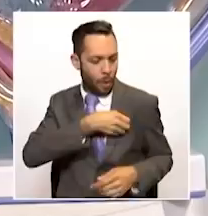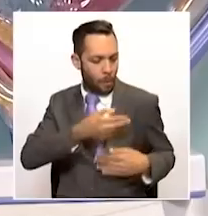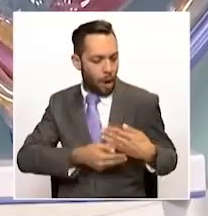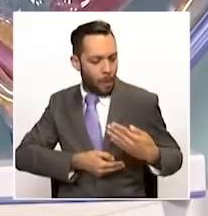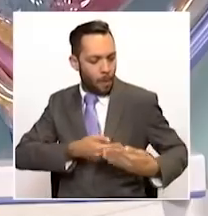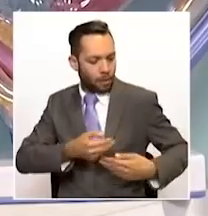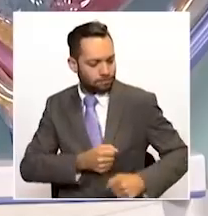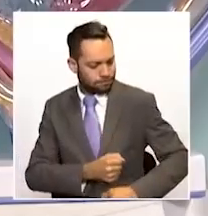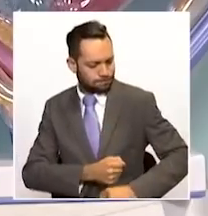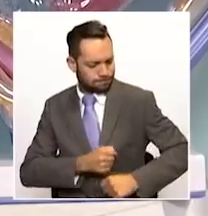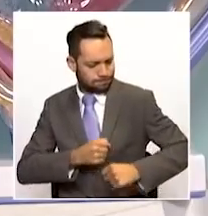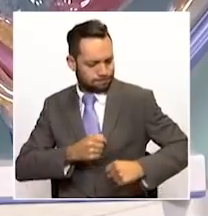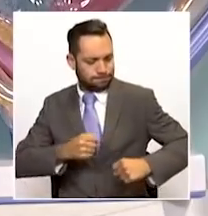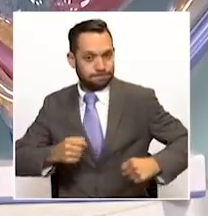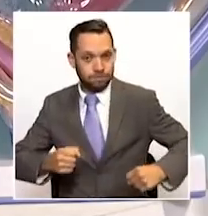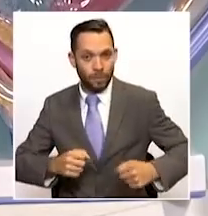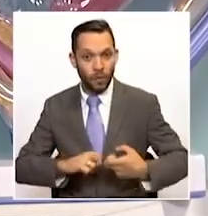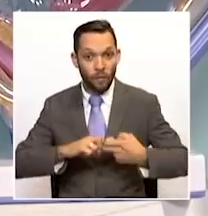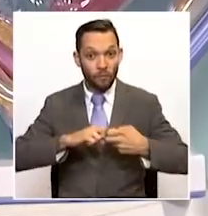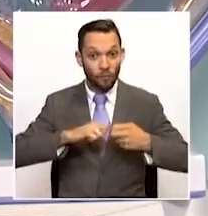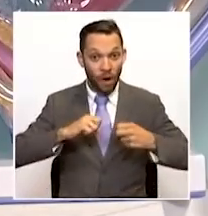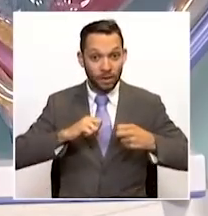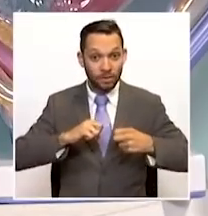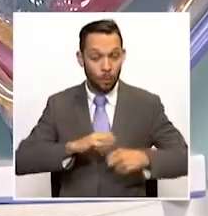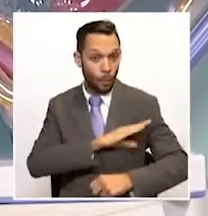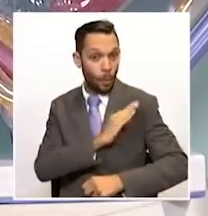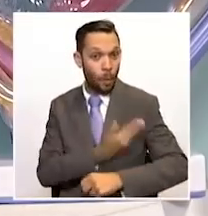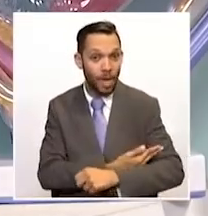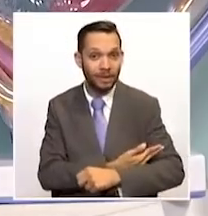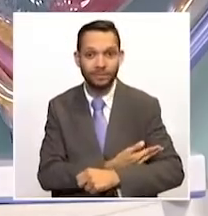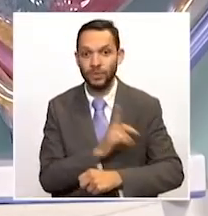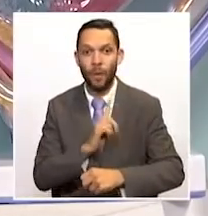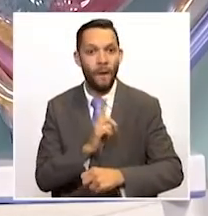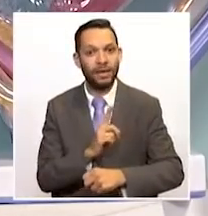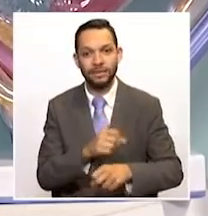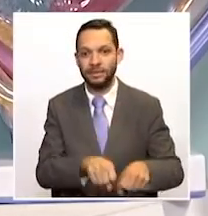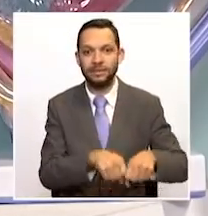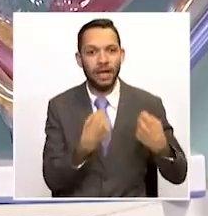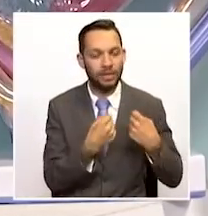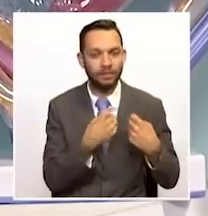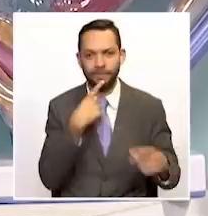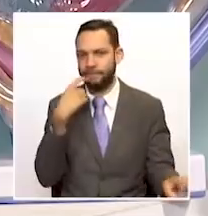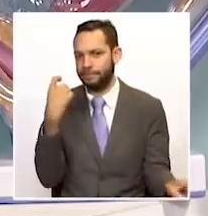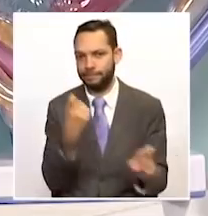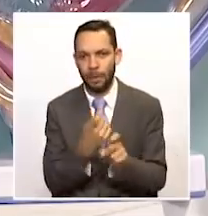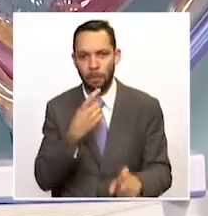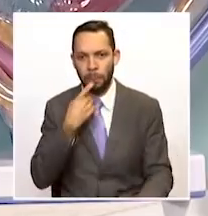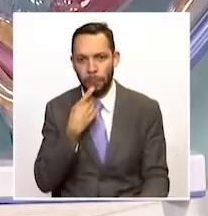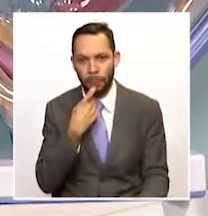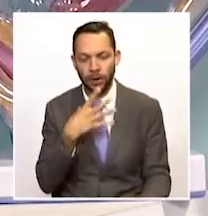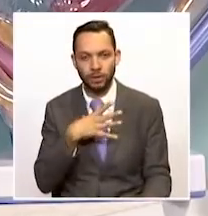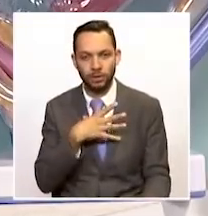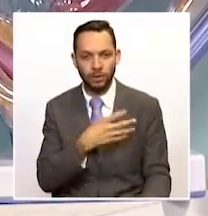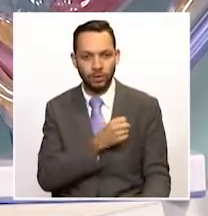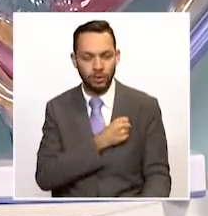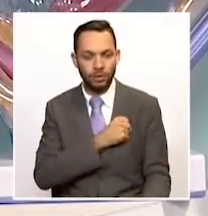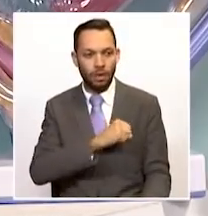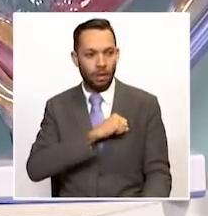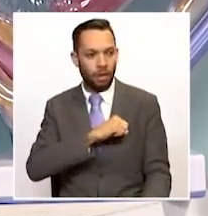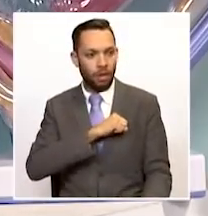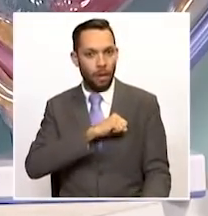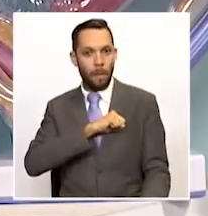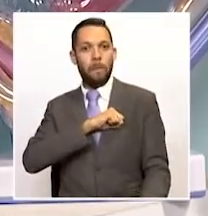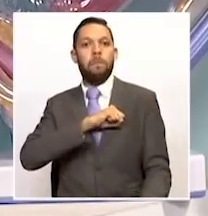fortalecer pero no a fortalecer en buen sentido sino pues a irse creciendo hasta que llega un momento en que entramos en falla cardíaca y podemos